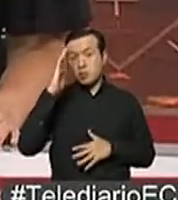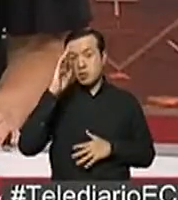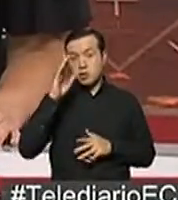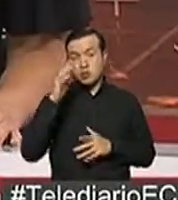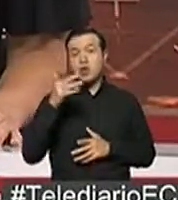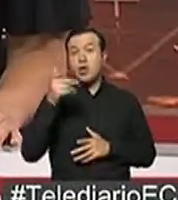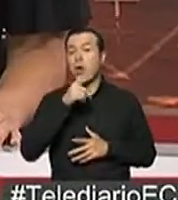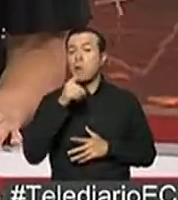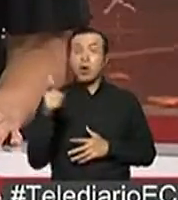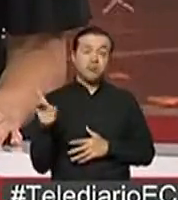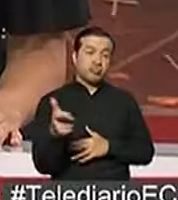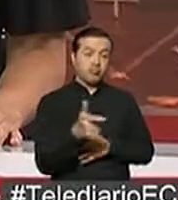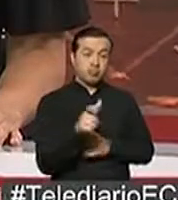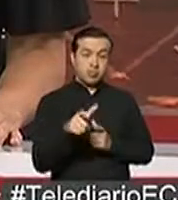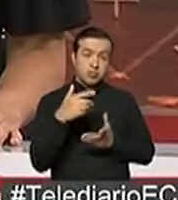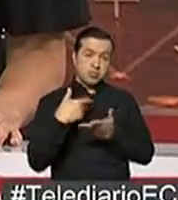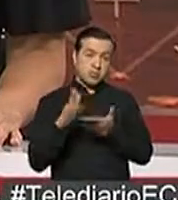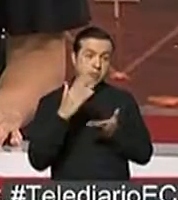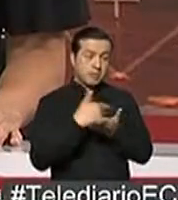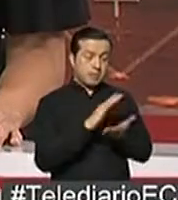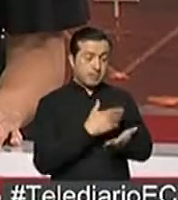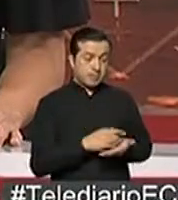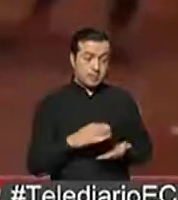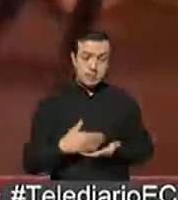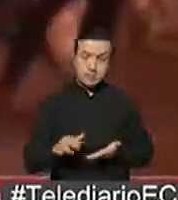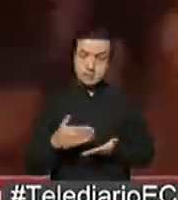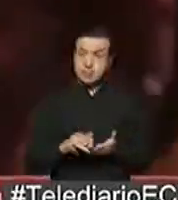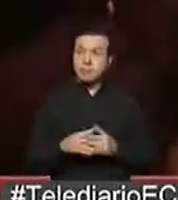descargas de agua para dispersar a ambos bandos.